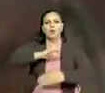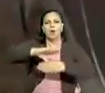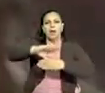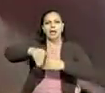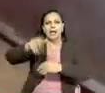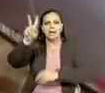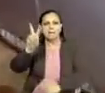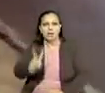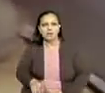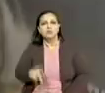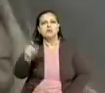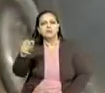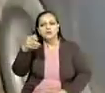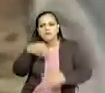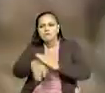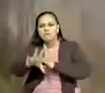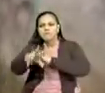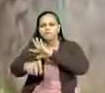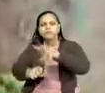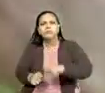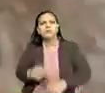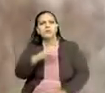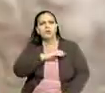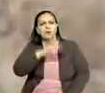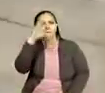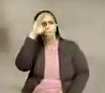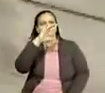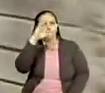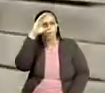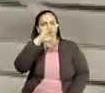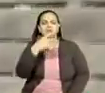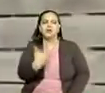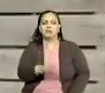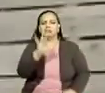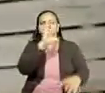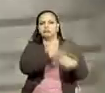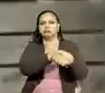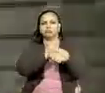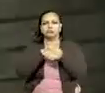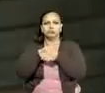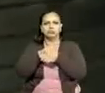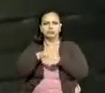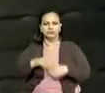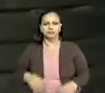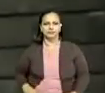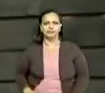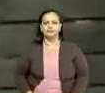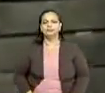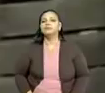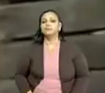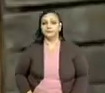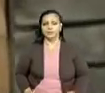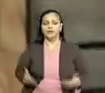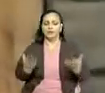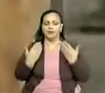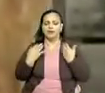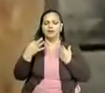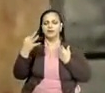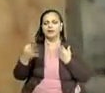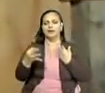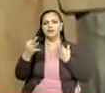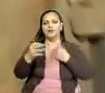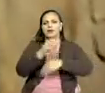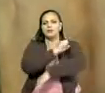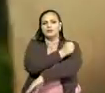Se trata de la primera fase de la operación Jaque Mate 2, efectuada en Guayaquil, Durán y San